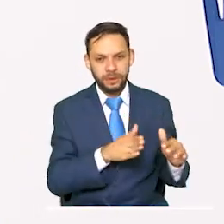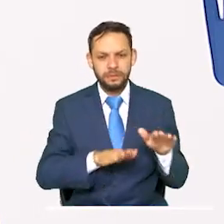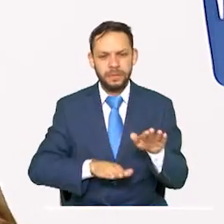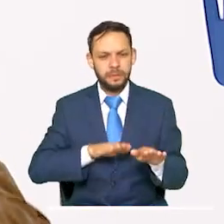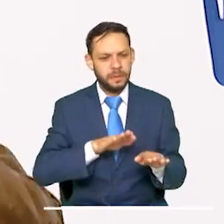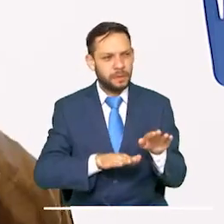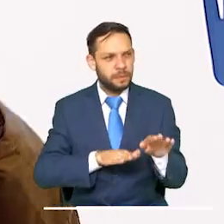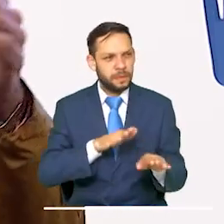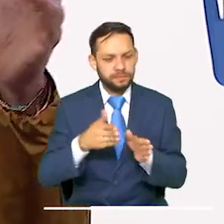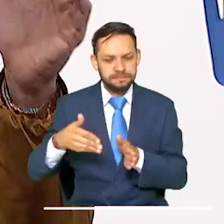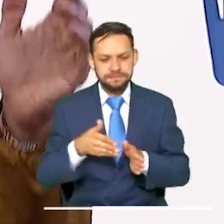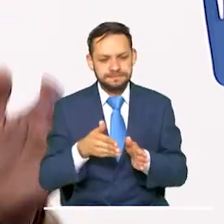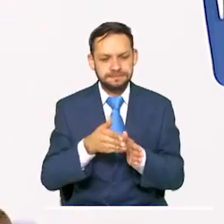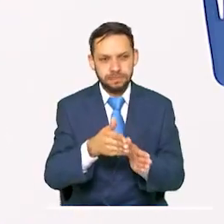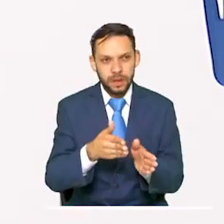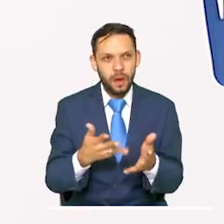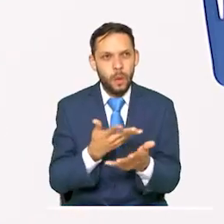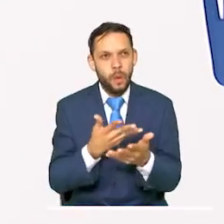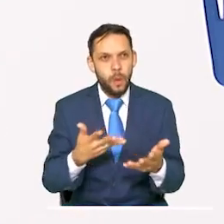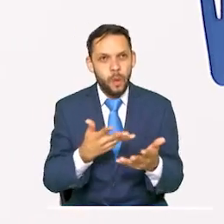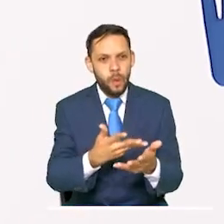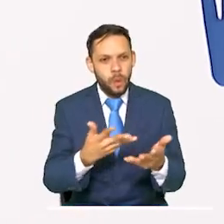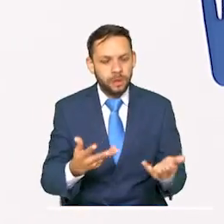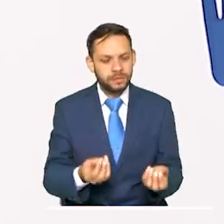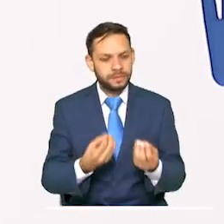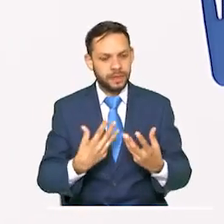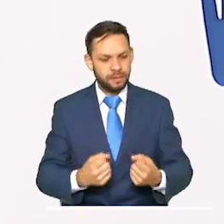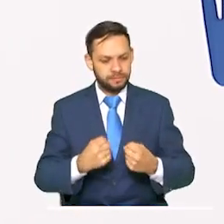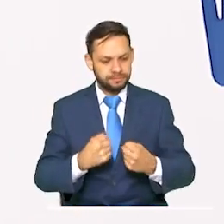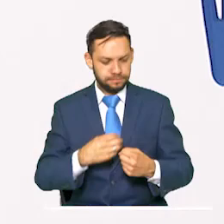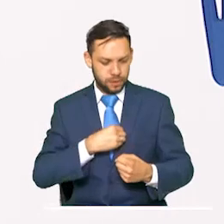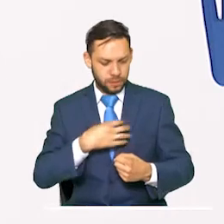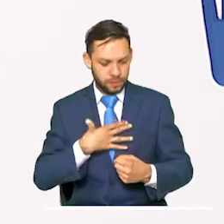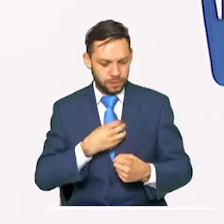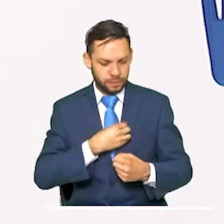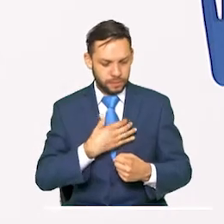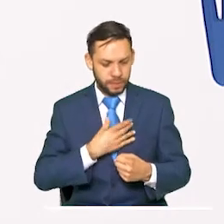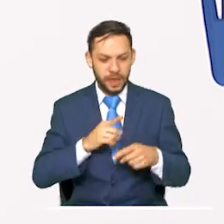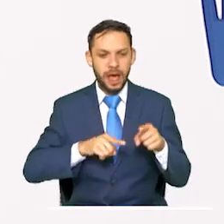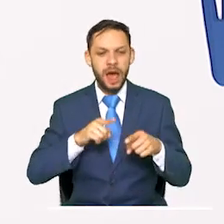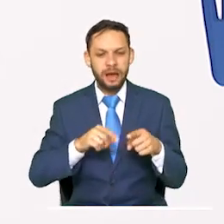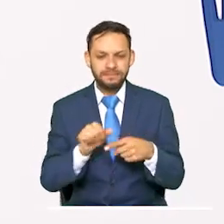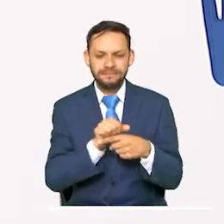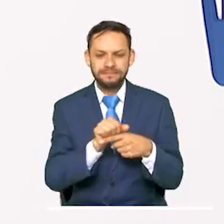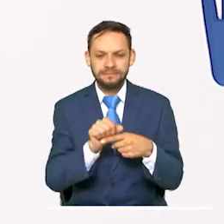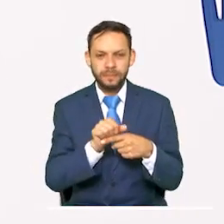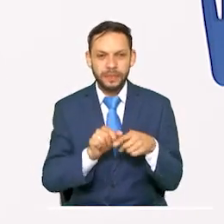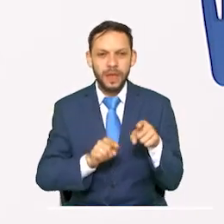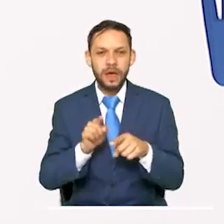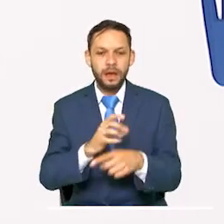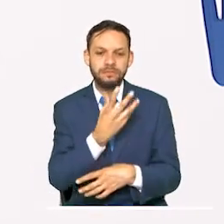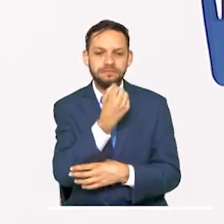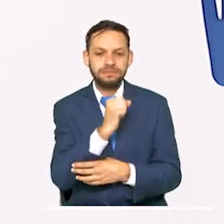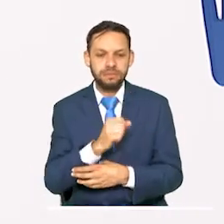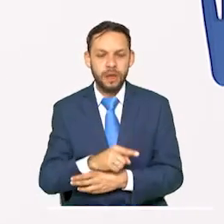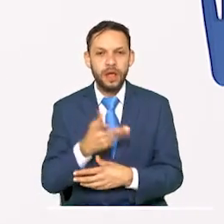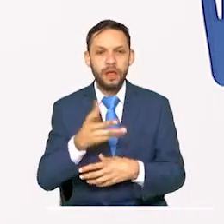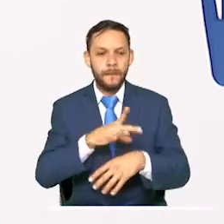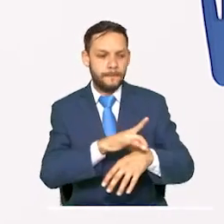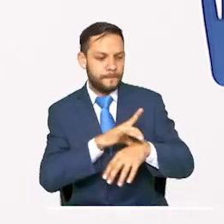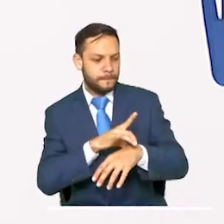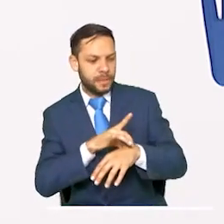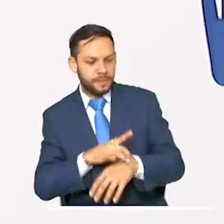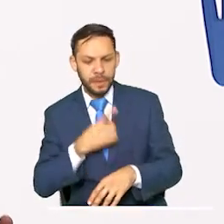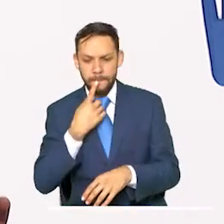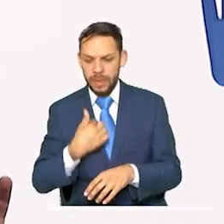terapéutico, pues llegan muchas cosas. Es triste escuchar en la práctica médica a los pacientes que van a la consulta y que le digan a